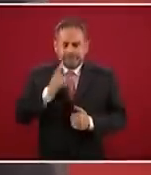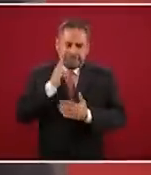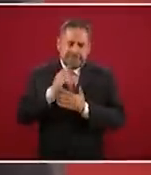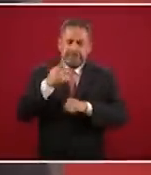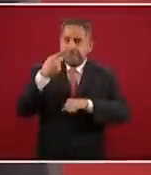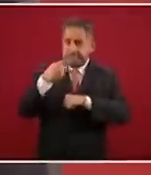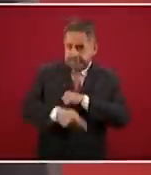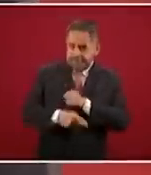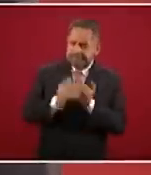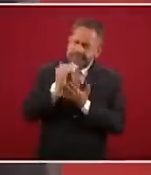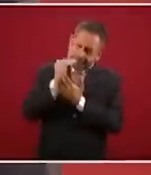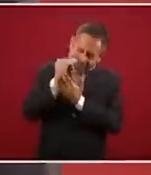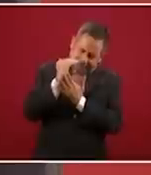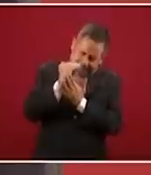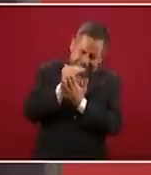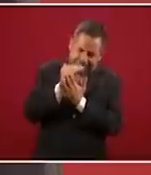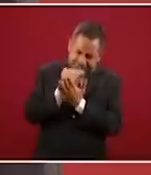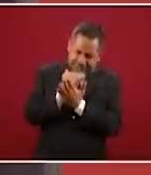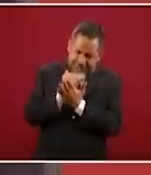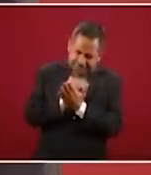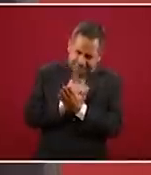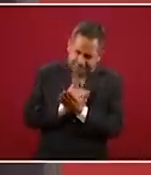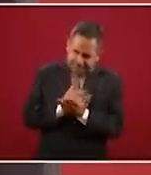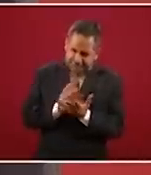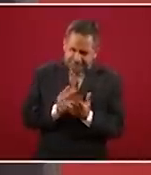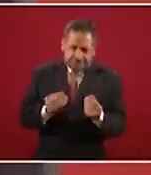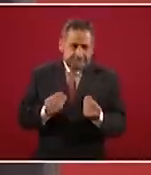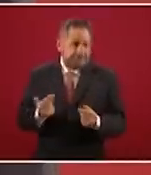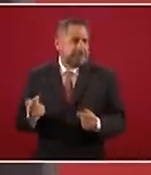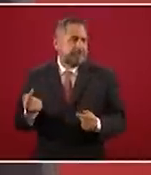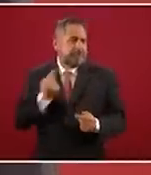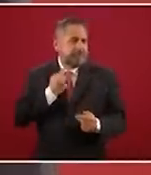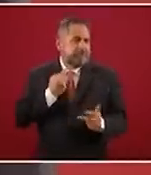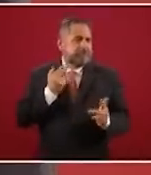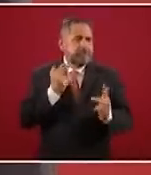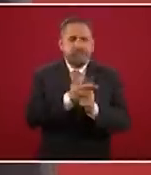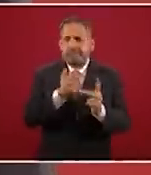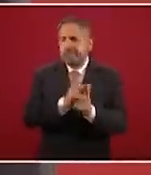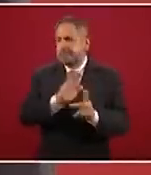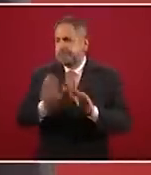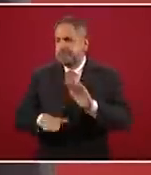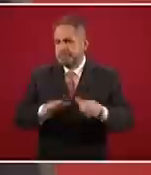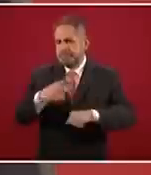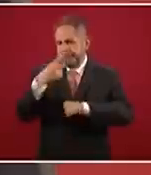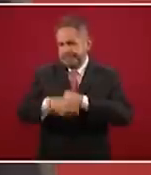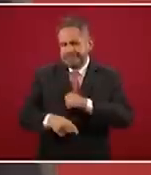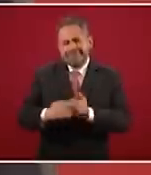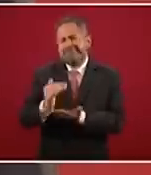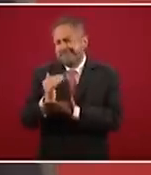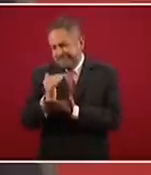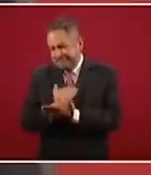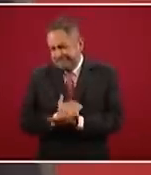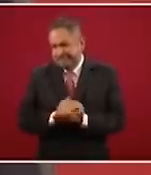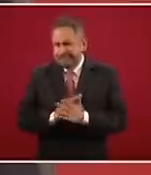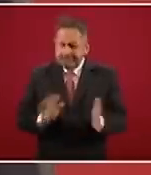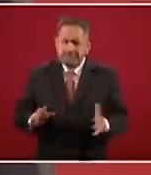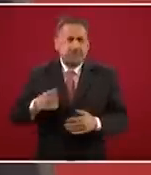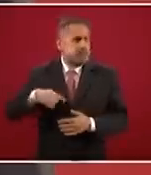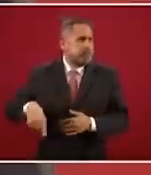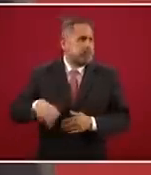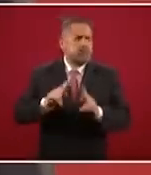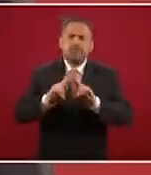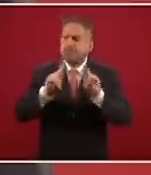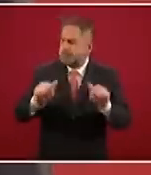bajemos el número de homicidios y de delitos en general, que podamos vivir en